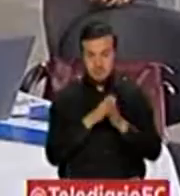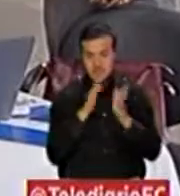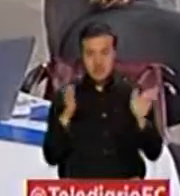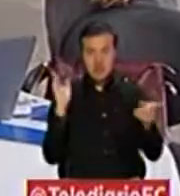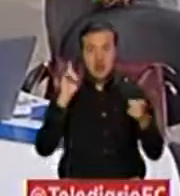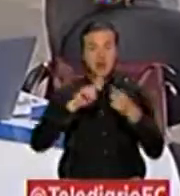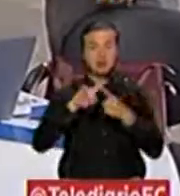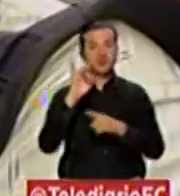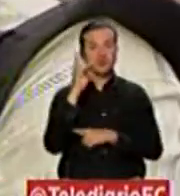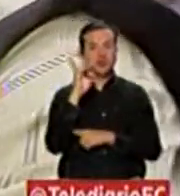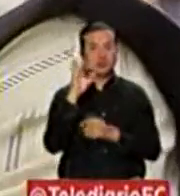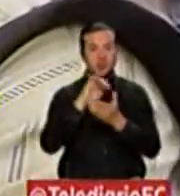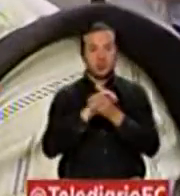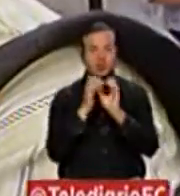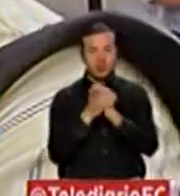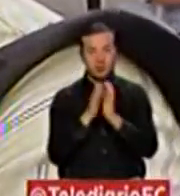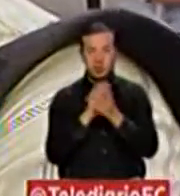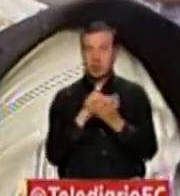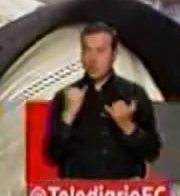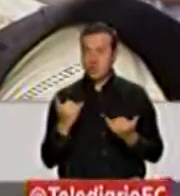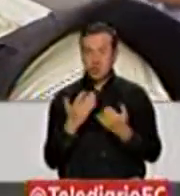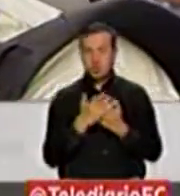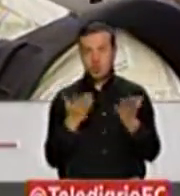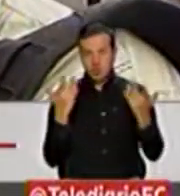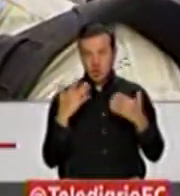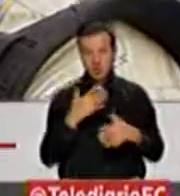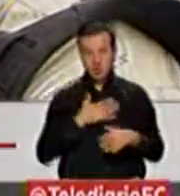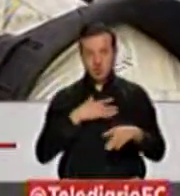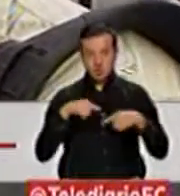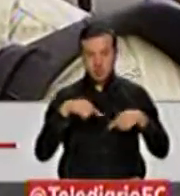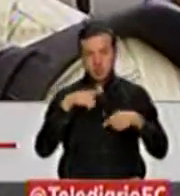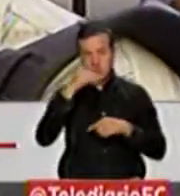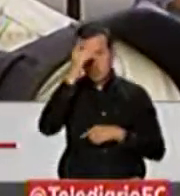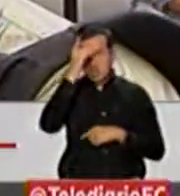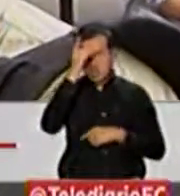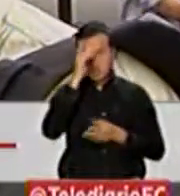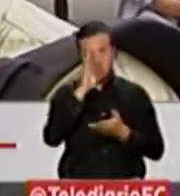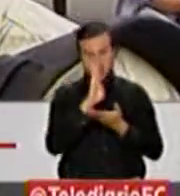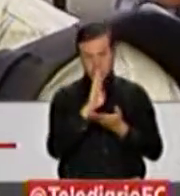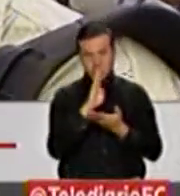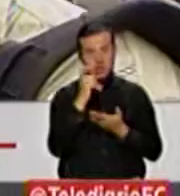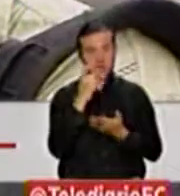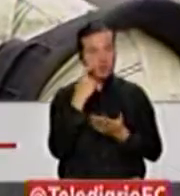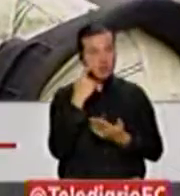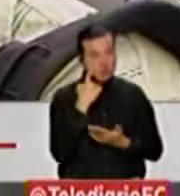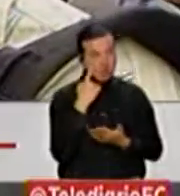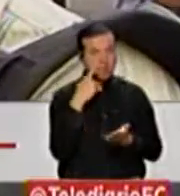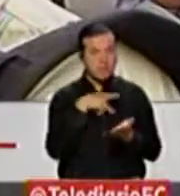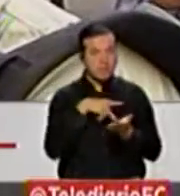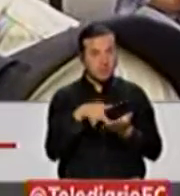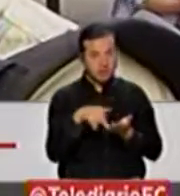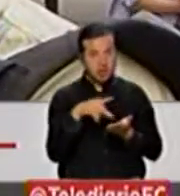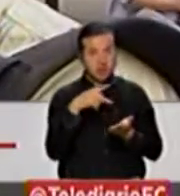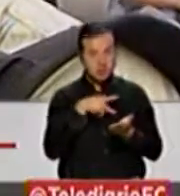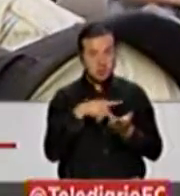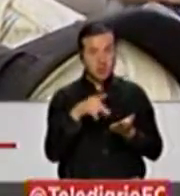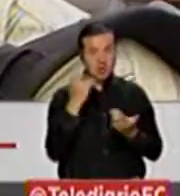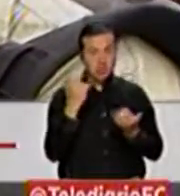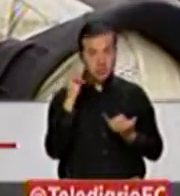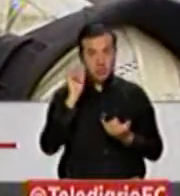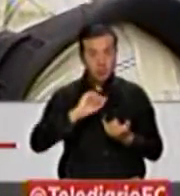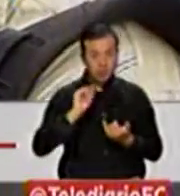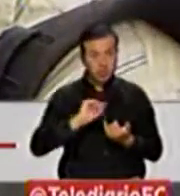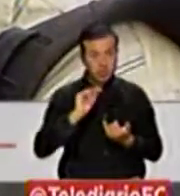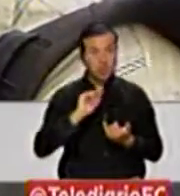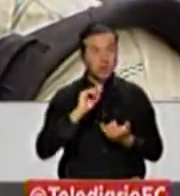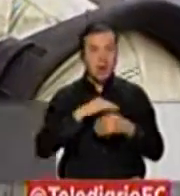el 18 de noviembre. Estoy aquí por motivo que yo estoy su patrón y tengo una deuda con el Seguro Social, que saber cómo puedo pagar como están en promoción por los pagos,